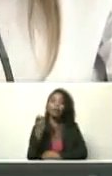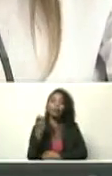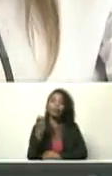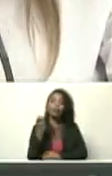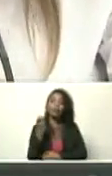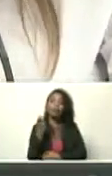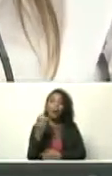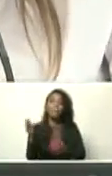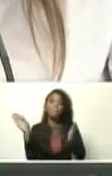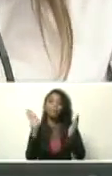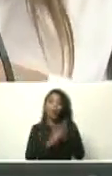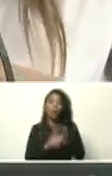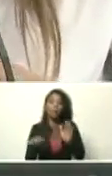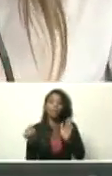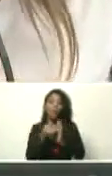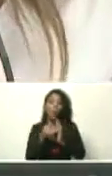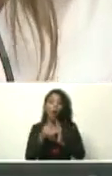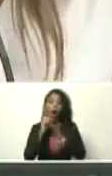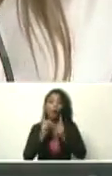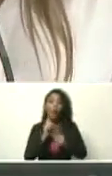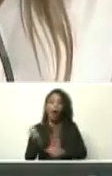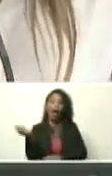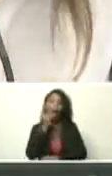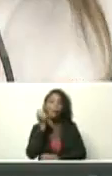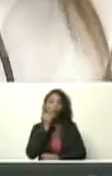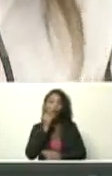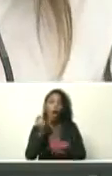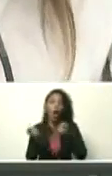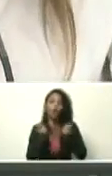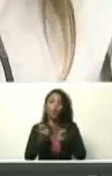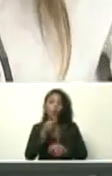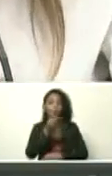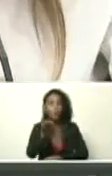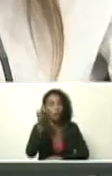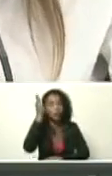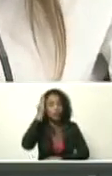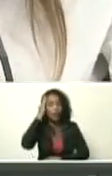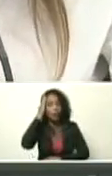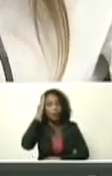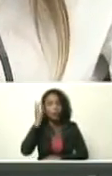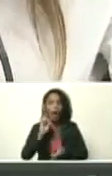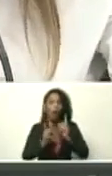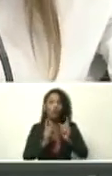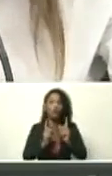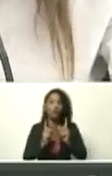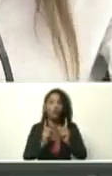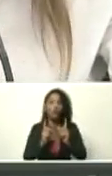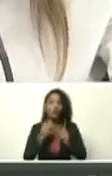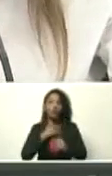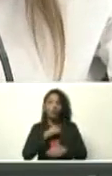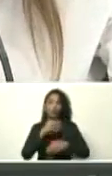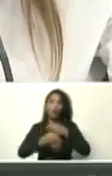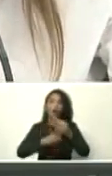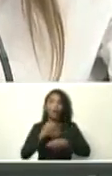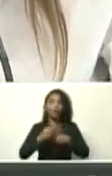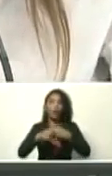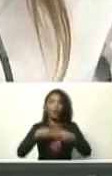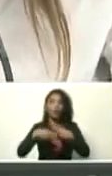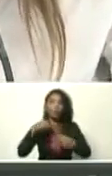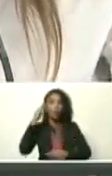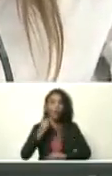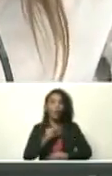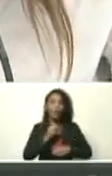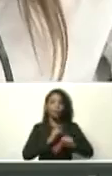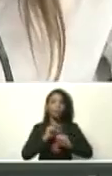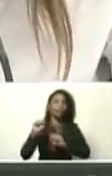digamos, poner límites a quienes abusan del poder de dominio, que usted sabe, parte de lo que hemos hecho a través de la Revolución Bolivariana es